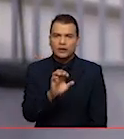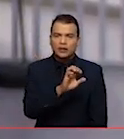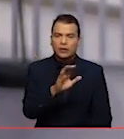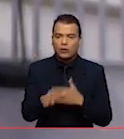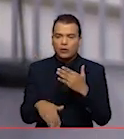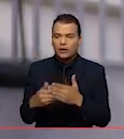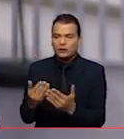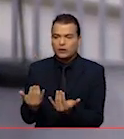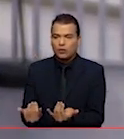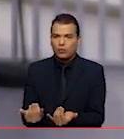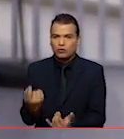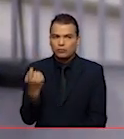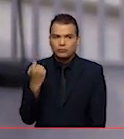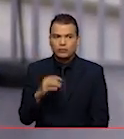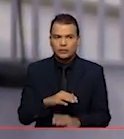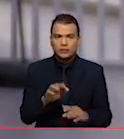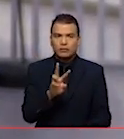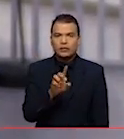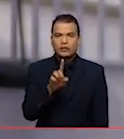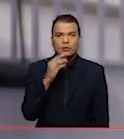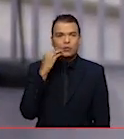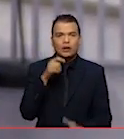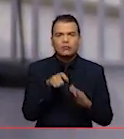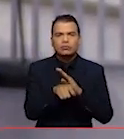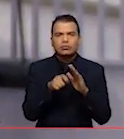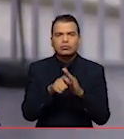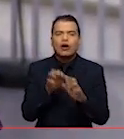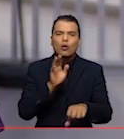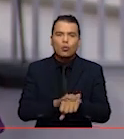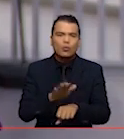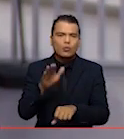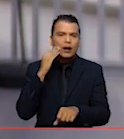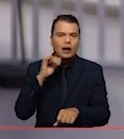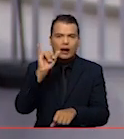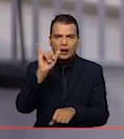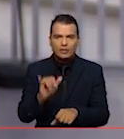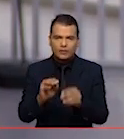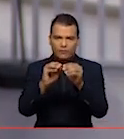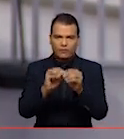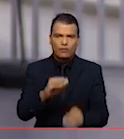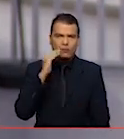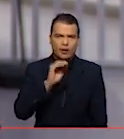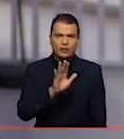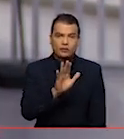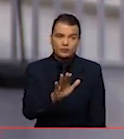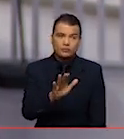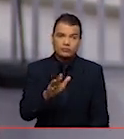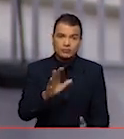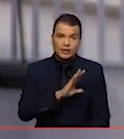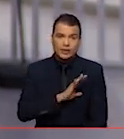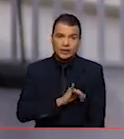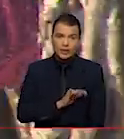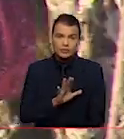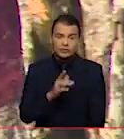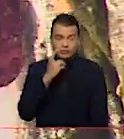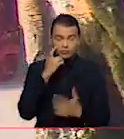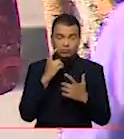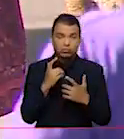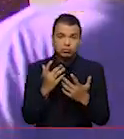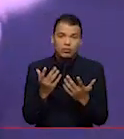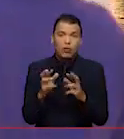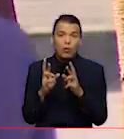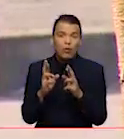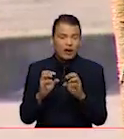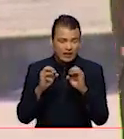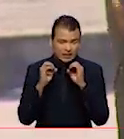como feminicidios, 7 en la ciudad de Santiago de Cali. Y bueno, creo que diríamos que logramos el objetivo el día que sea cero. Según